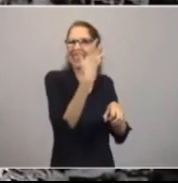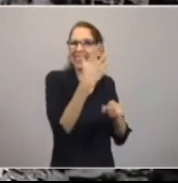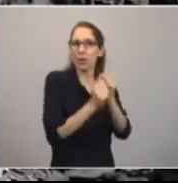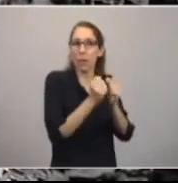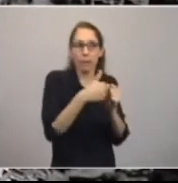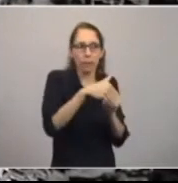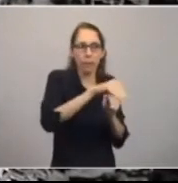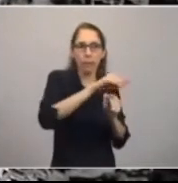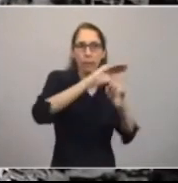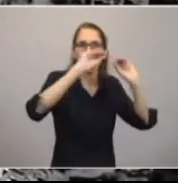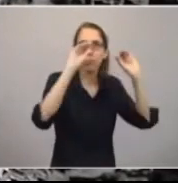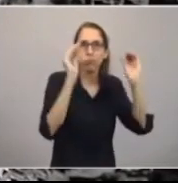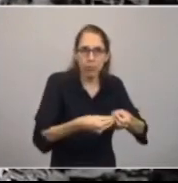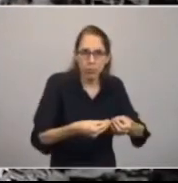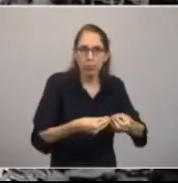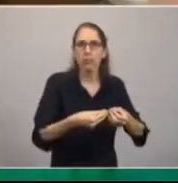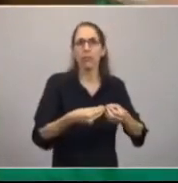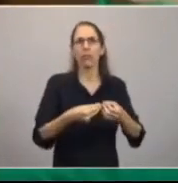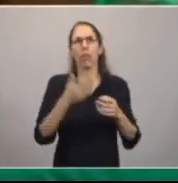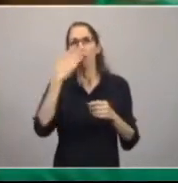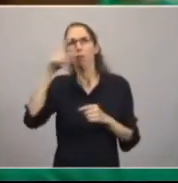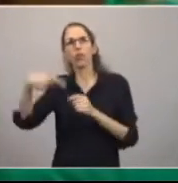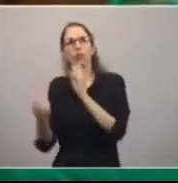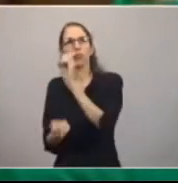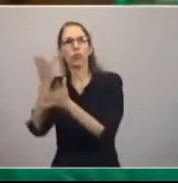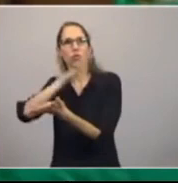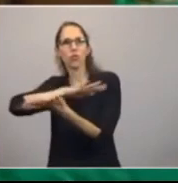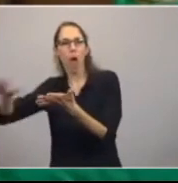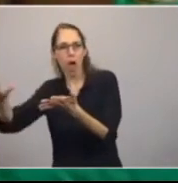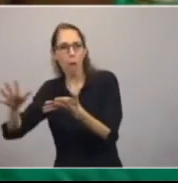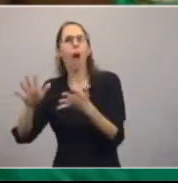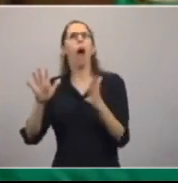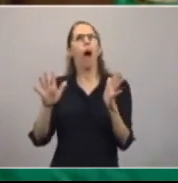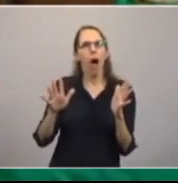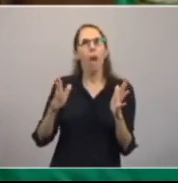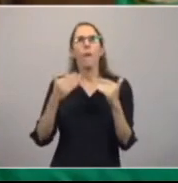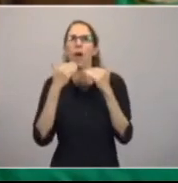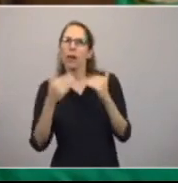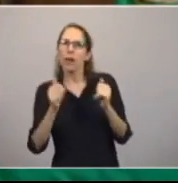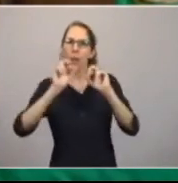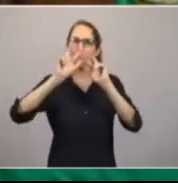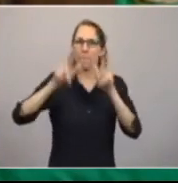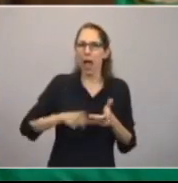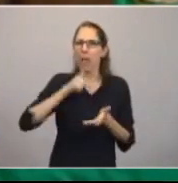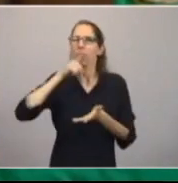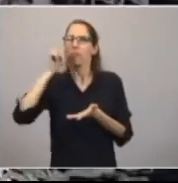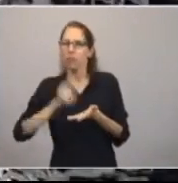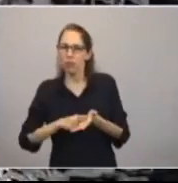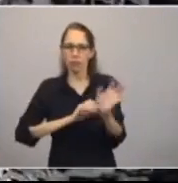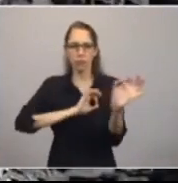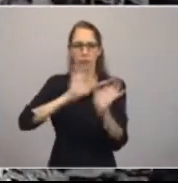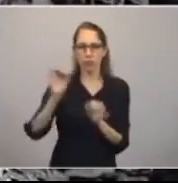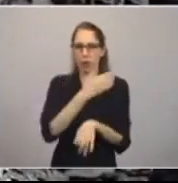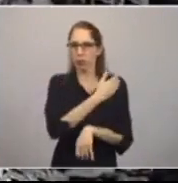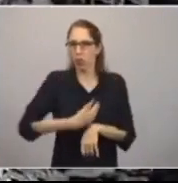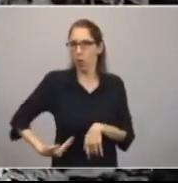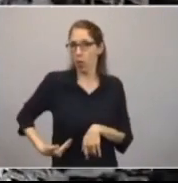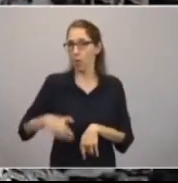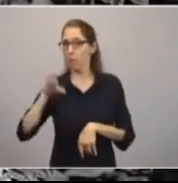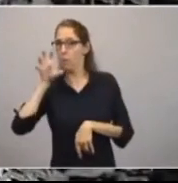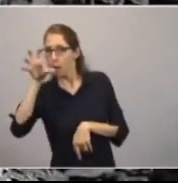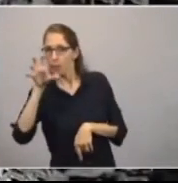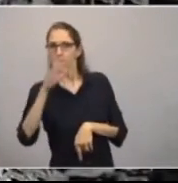fundir, aparecieron por políticas públicas, por planes del gobierno provincial, del